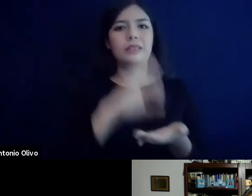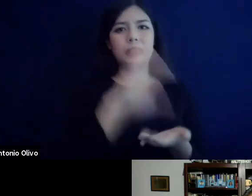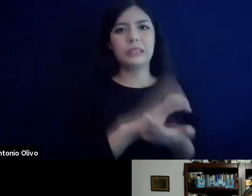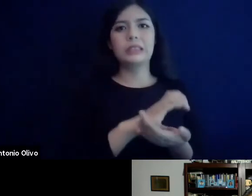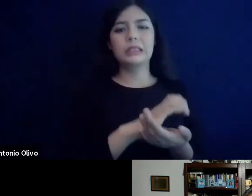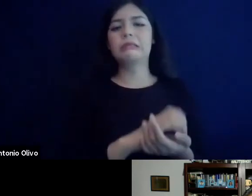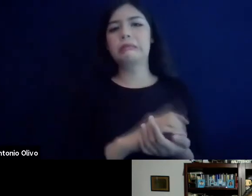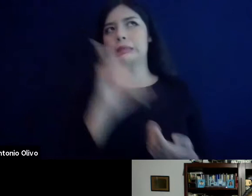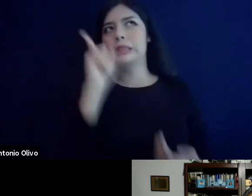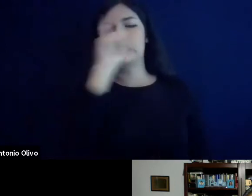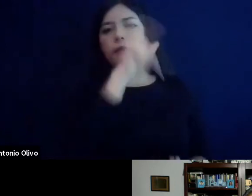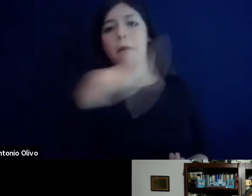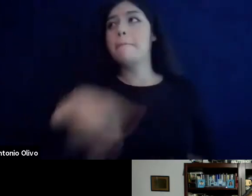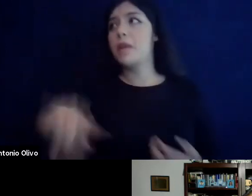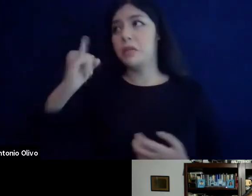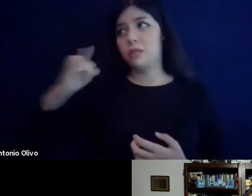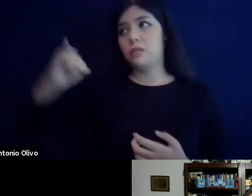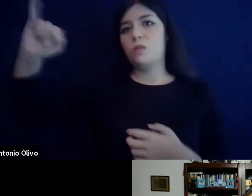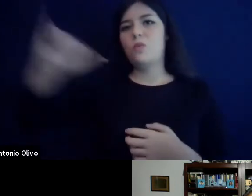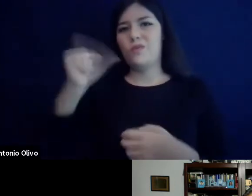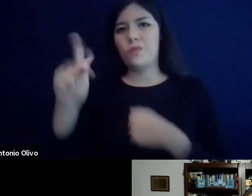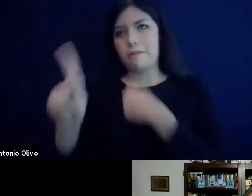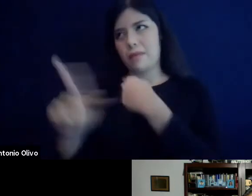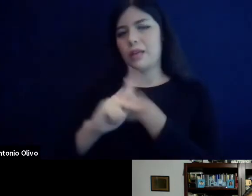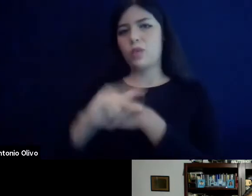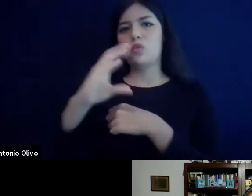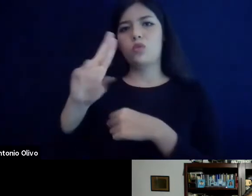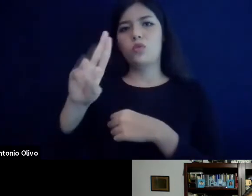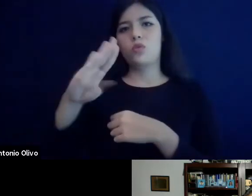Y si se aprende también de ello,